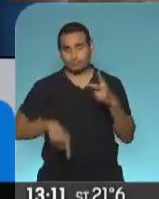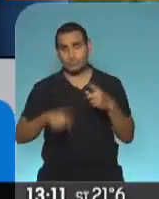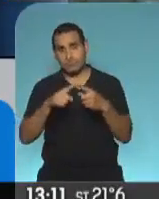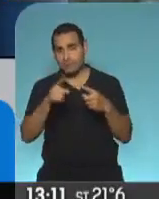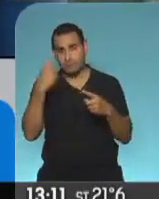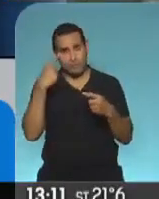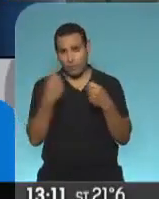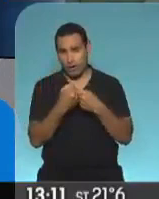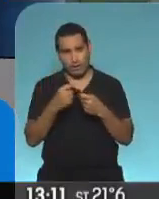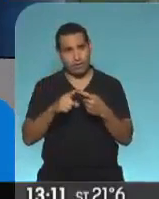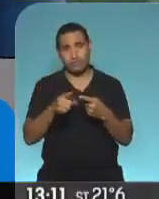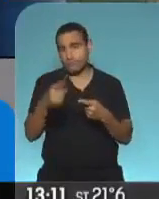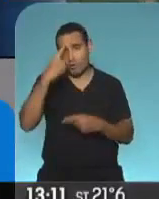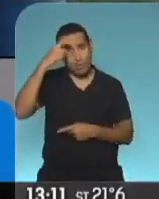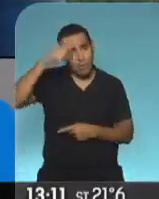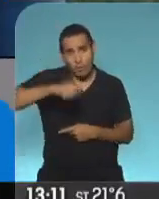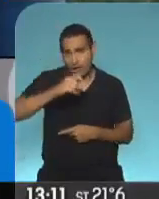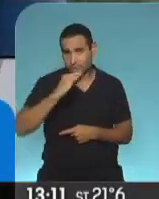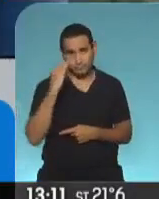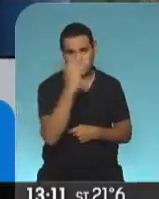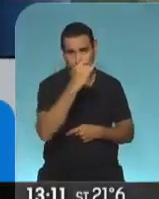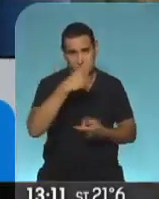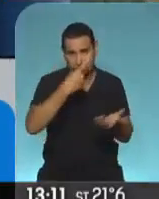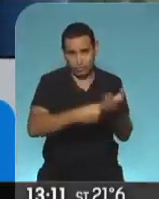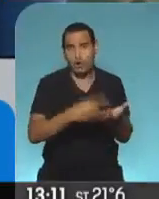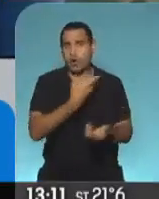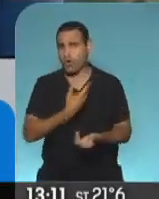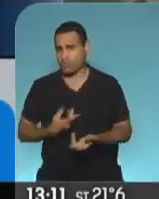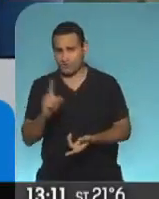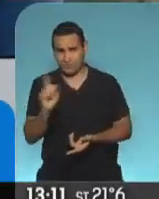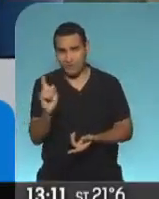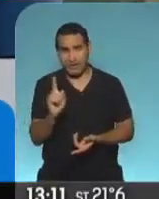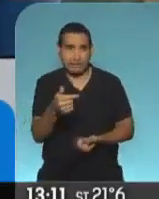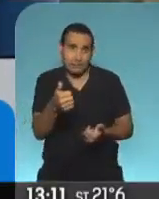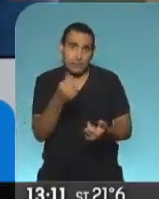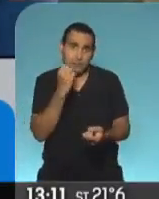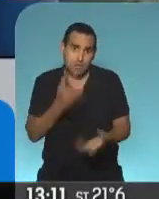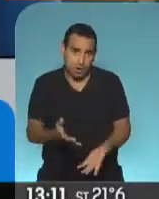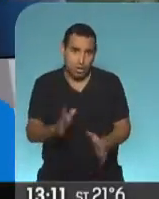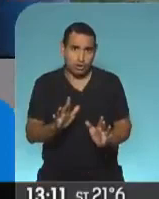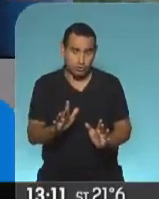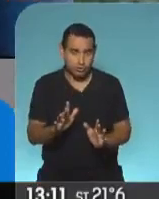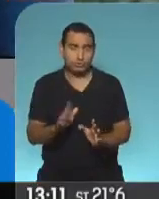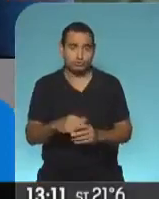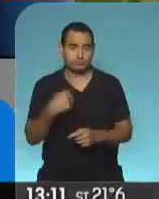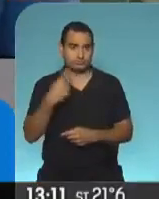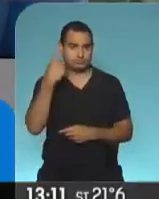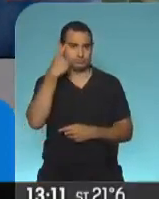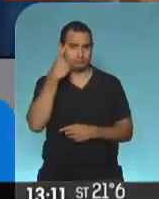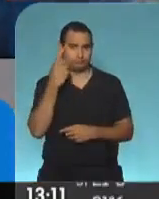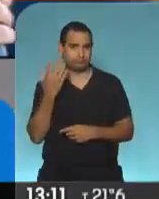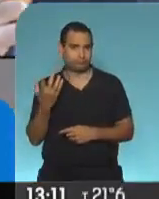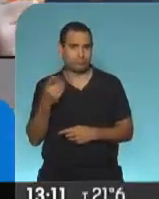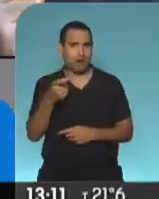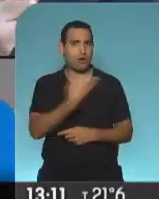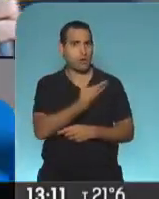usted, que son los jueces y no es el gobierno, y además, qué bueno que sea así, ¿no? Sería realmente preocupante imaginar o tener conciencia